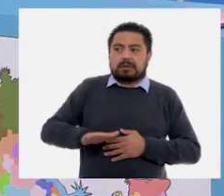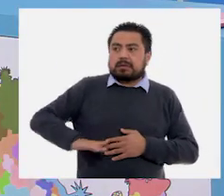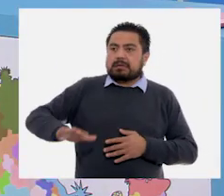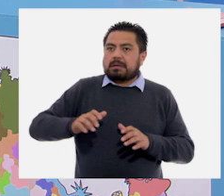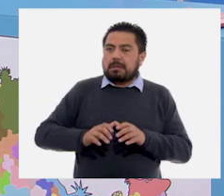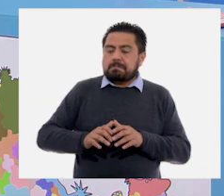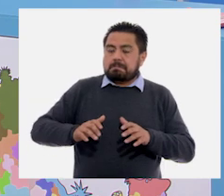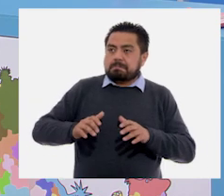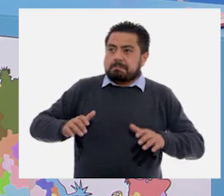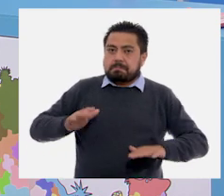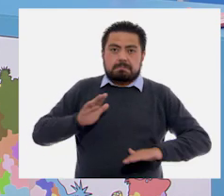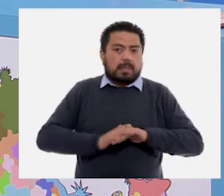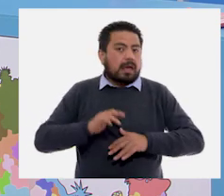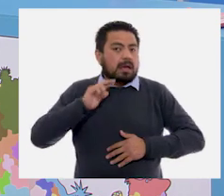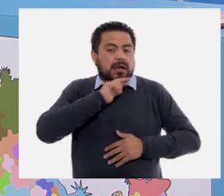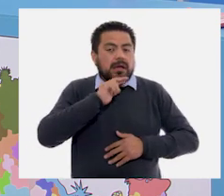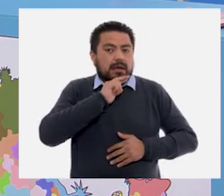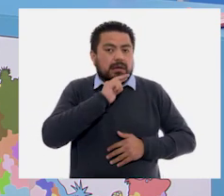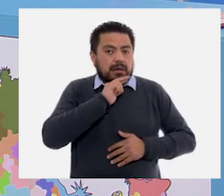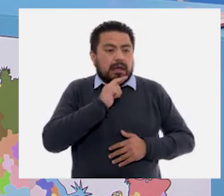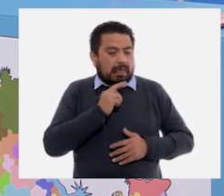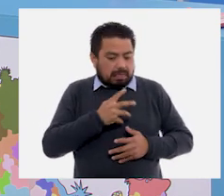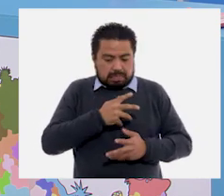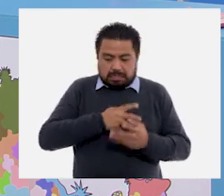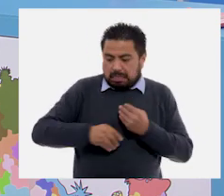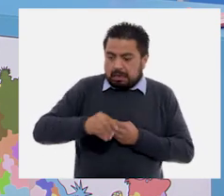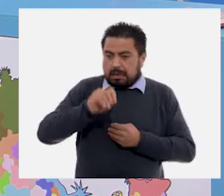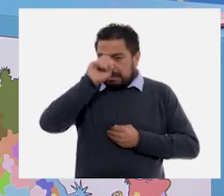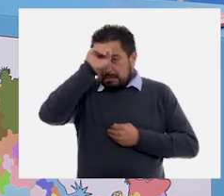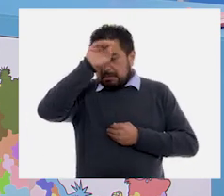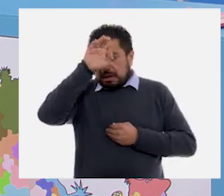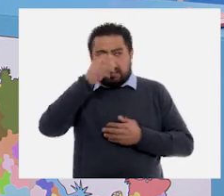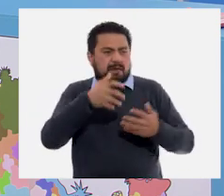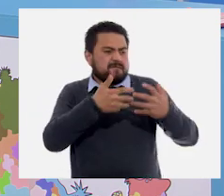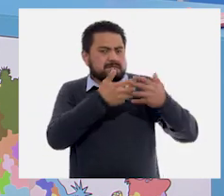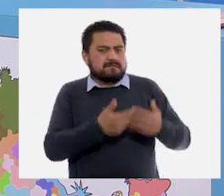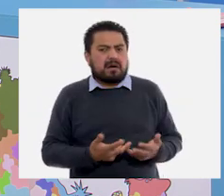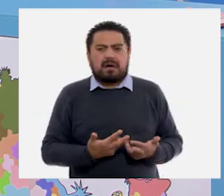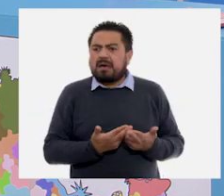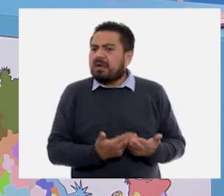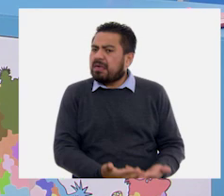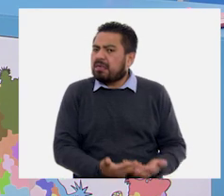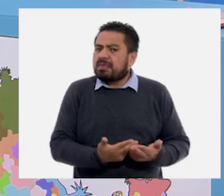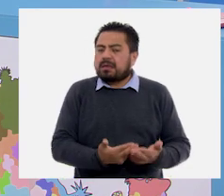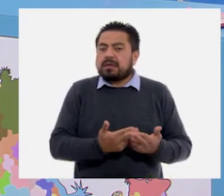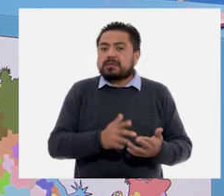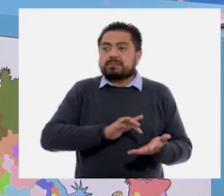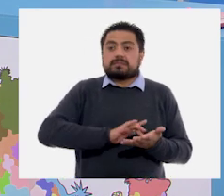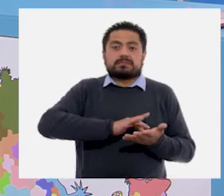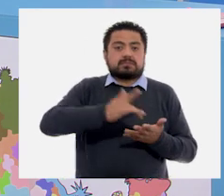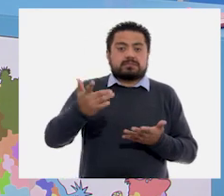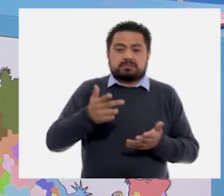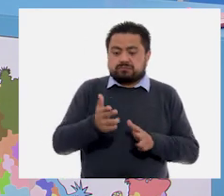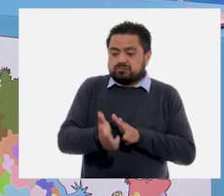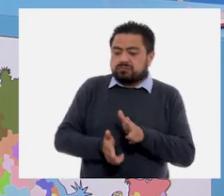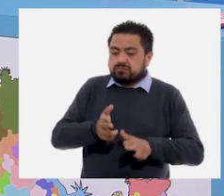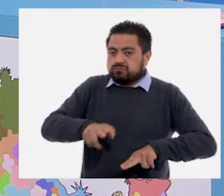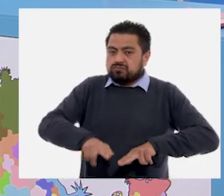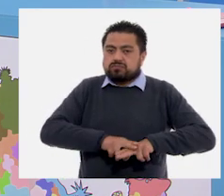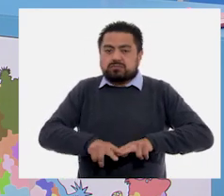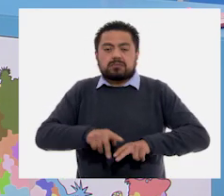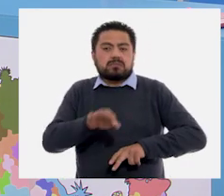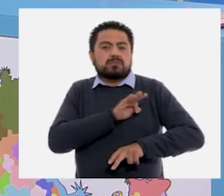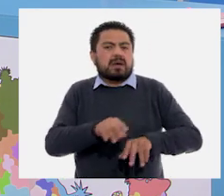muy rápido y se volvió muy próspera por sus minas y por sus fábricas, que justamente gracias al ferrocarril